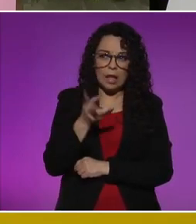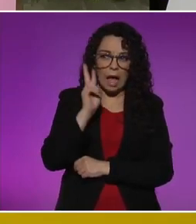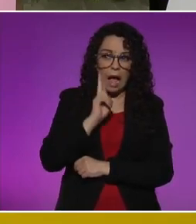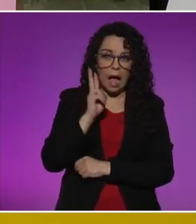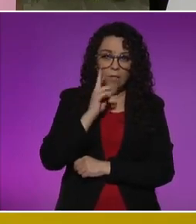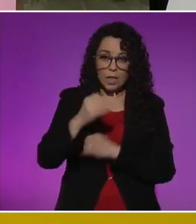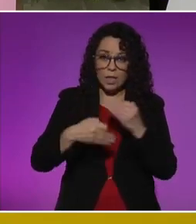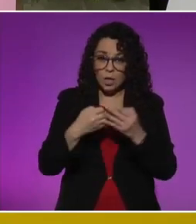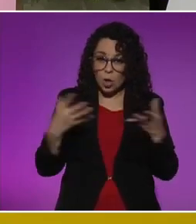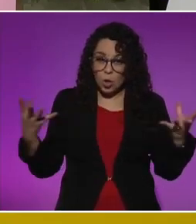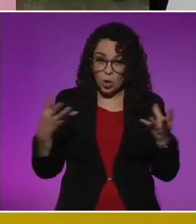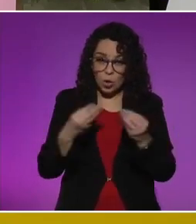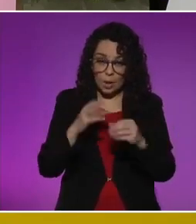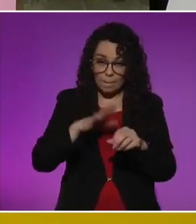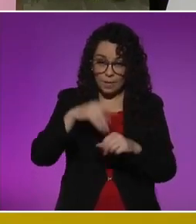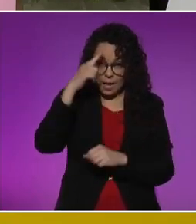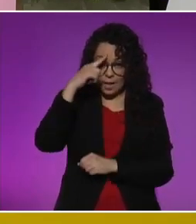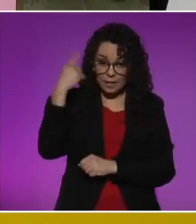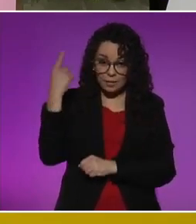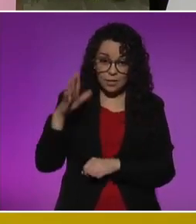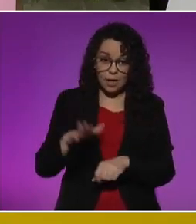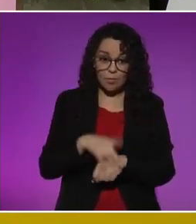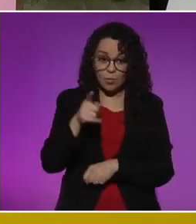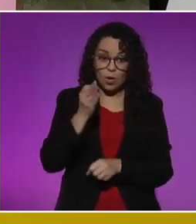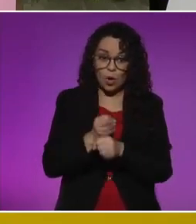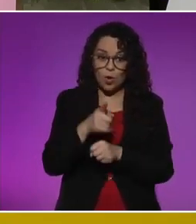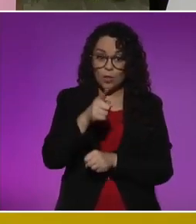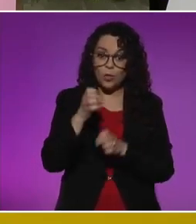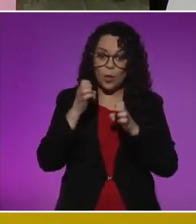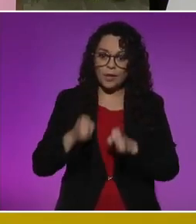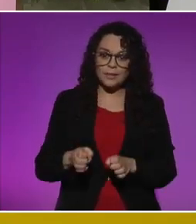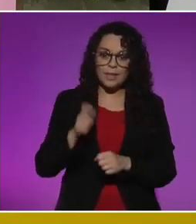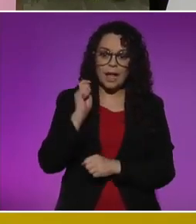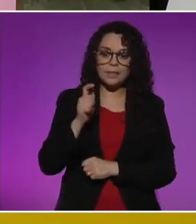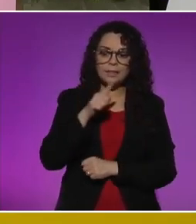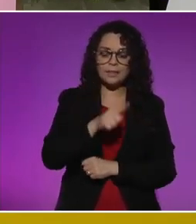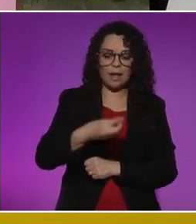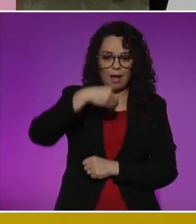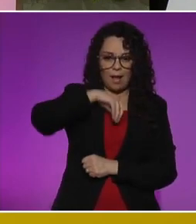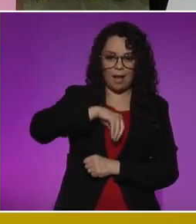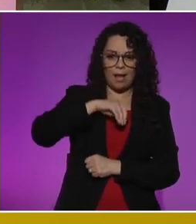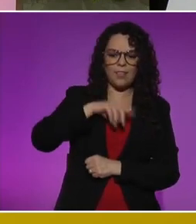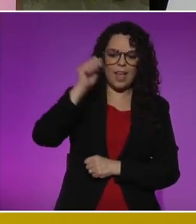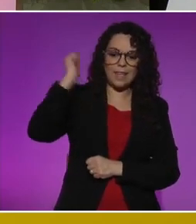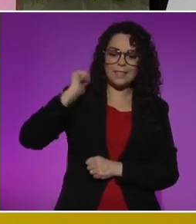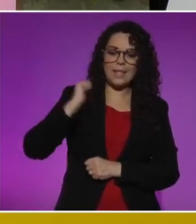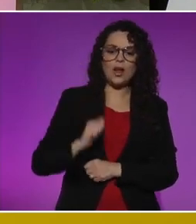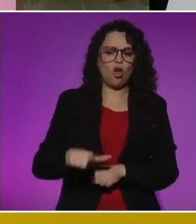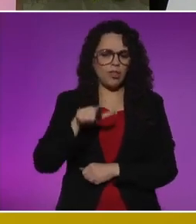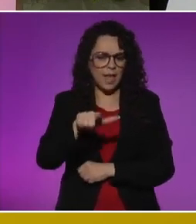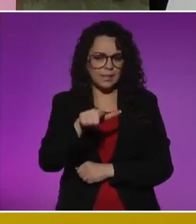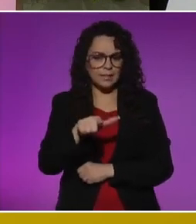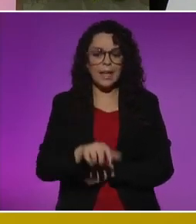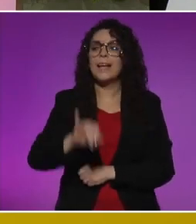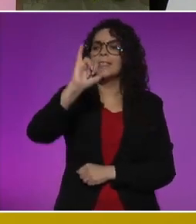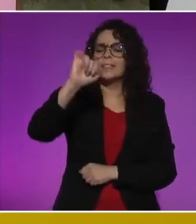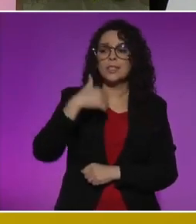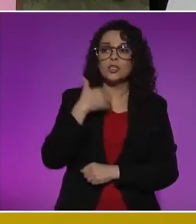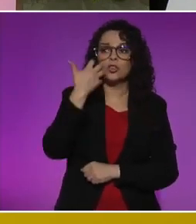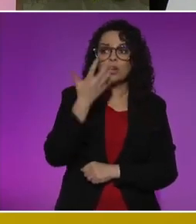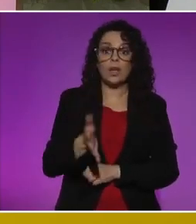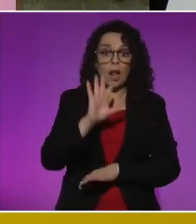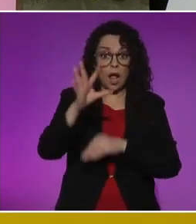todo junto más ligero ya que estás en personaje del siglo XVII? Sí, sí, sí, sí, sí. Déjame intentarlo otra ¿Listos vez. ¿Listos para el concierto ahora